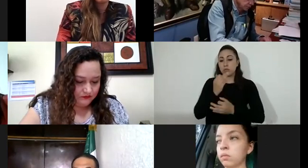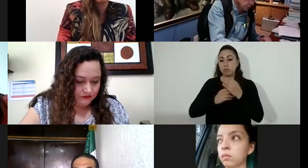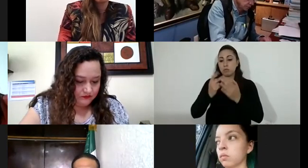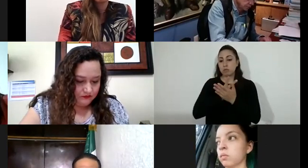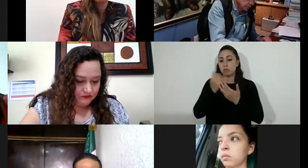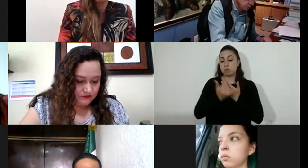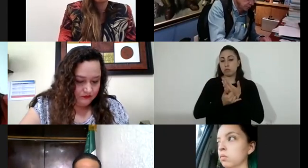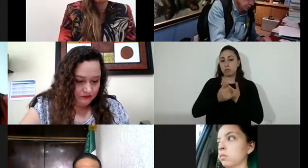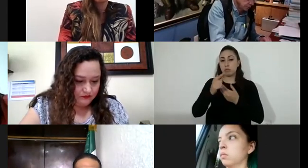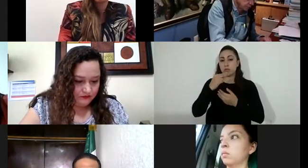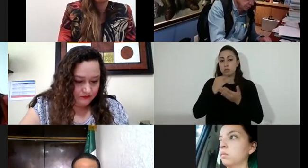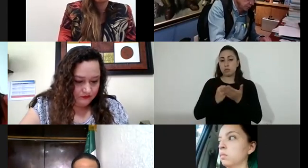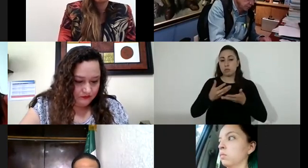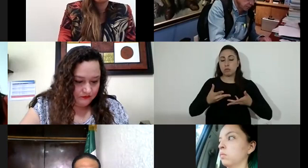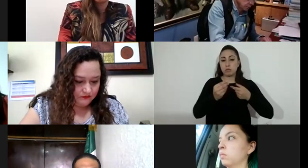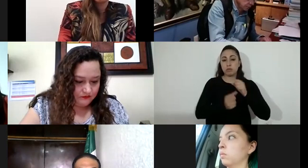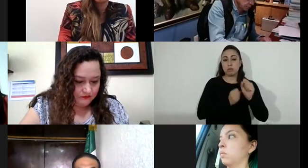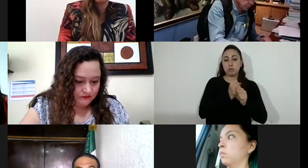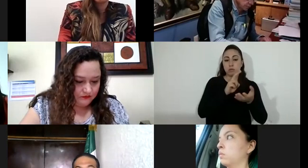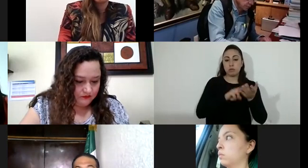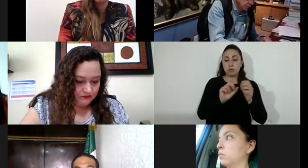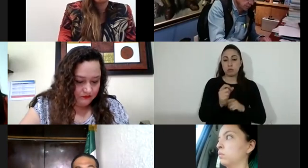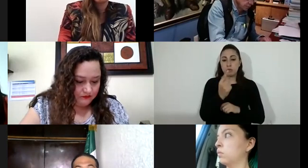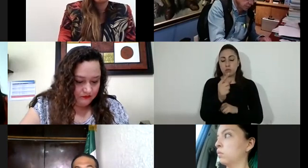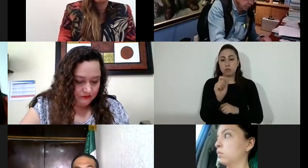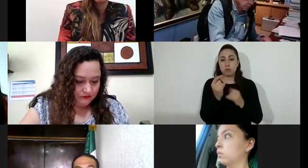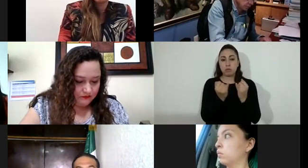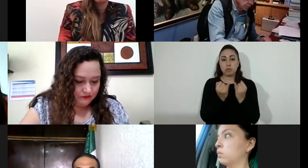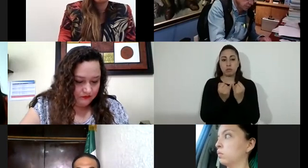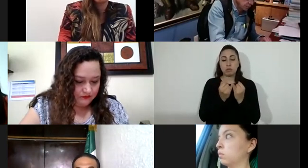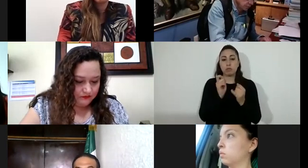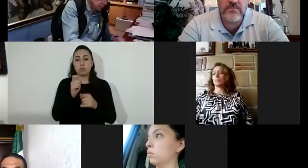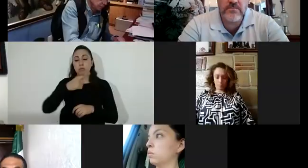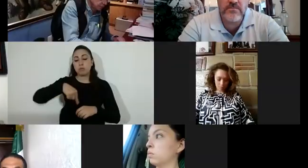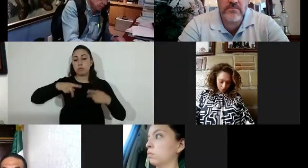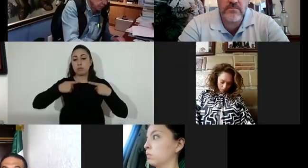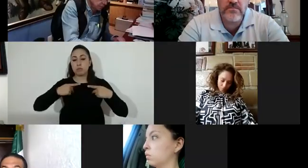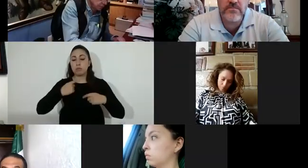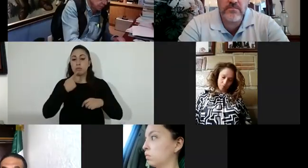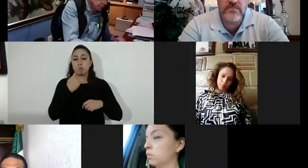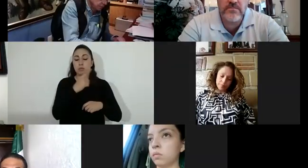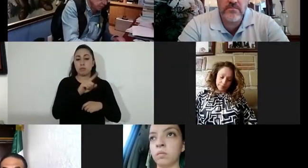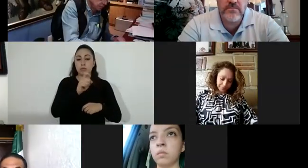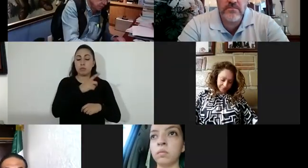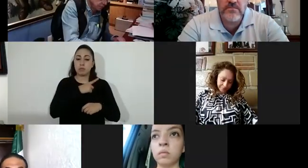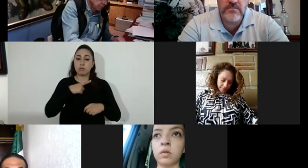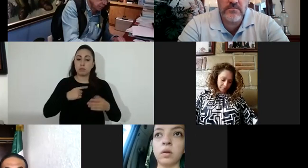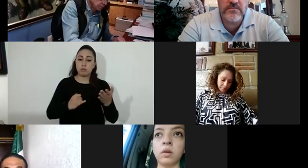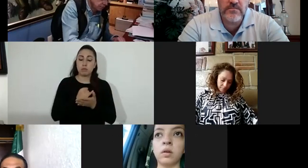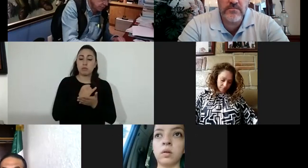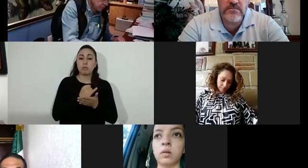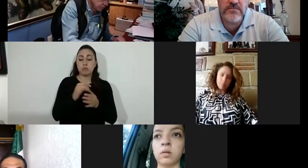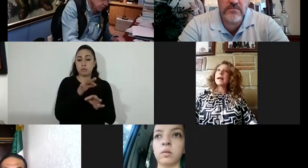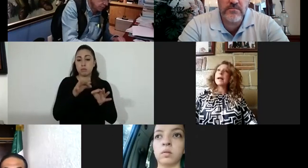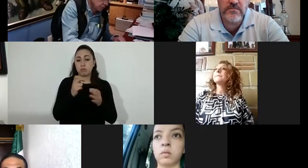fiscal 2021, así como la atención a la demanda ciudadana durante la ejecución de los proyectos de manera previa a